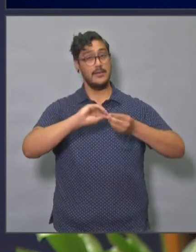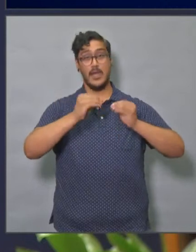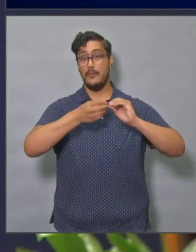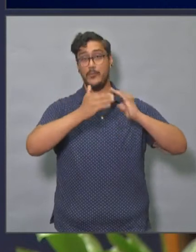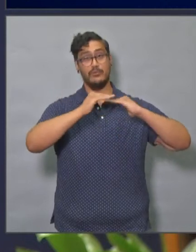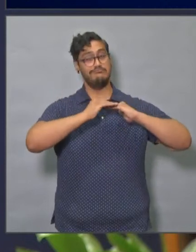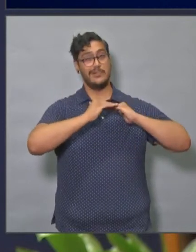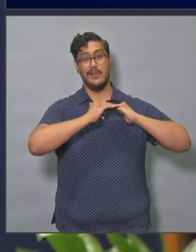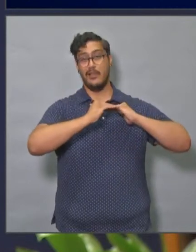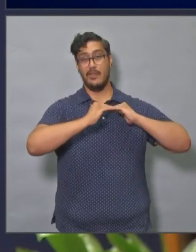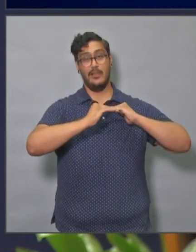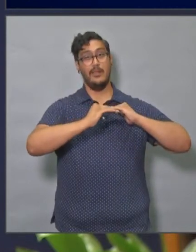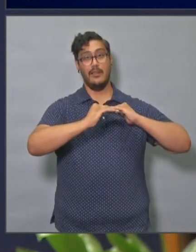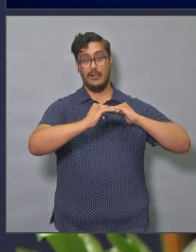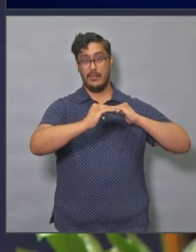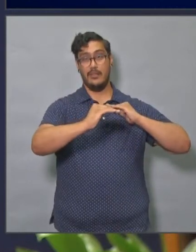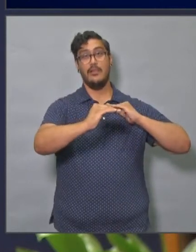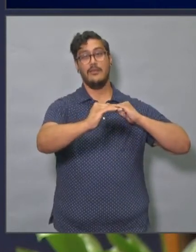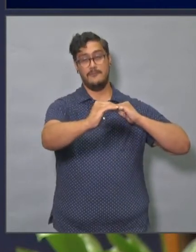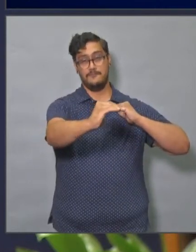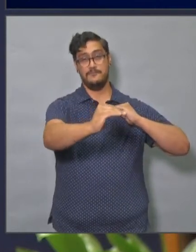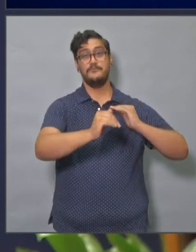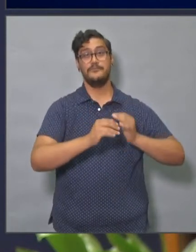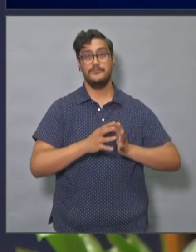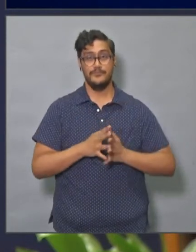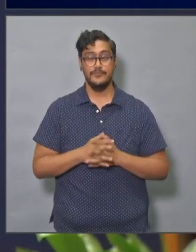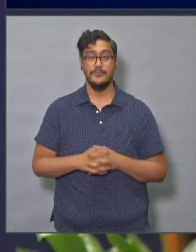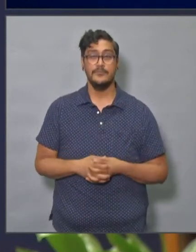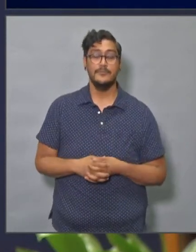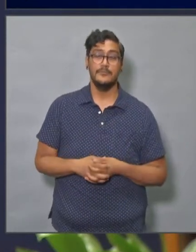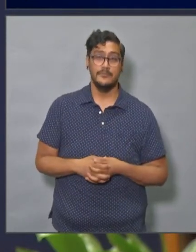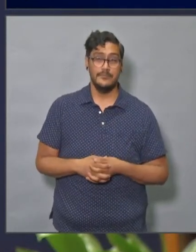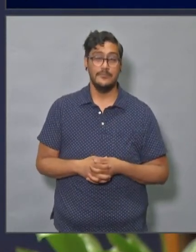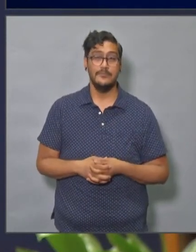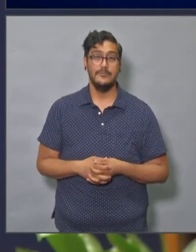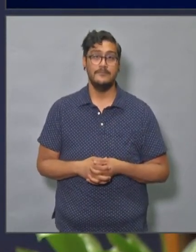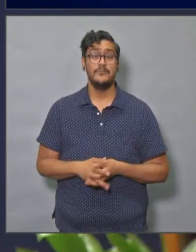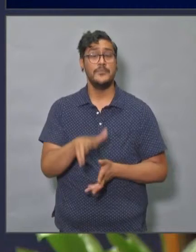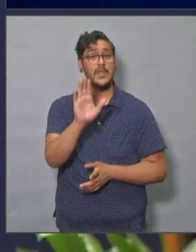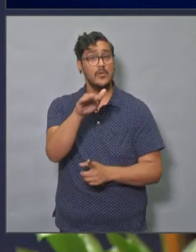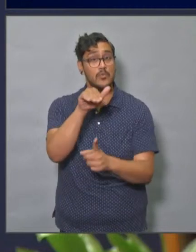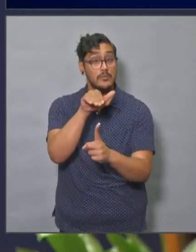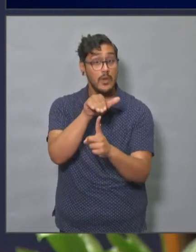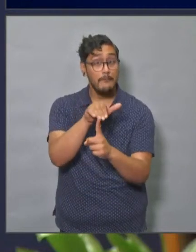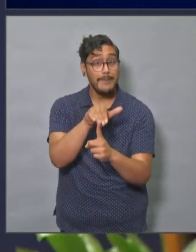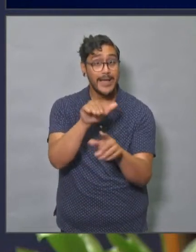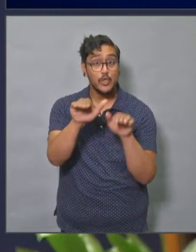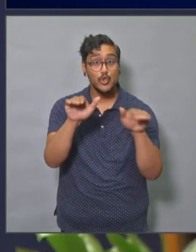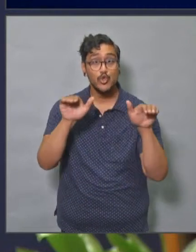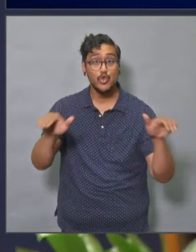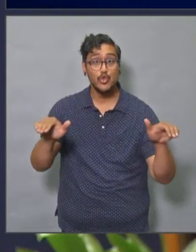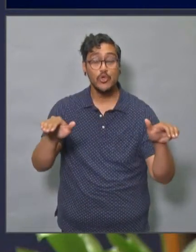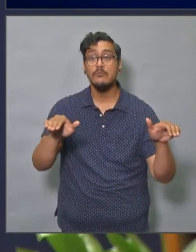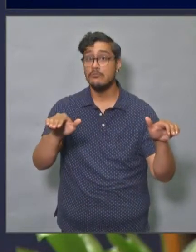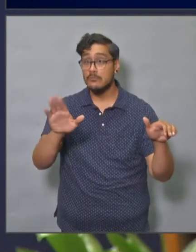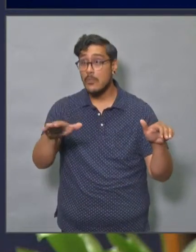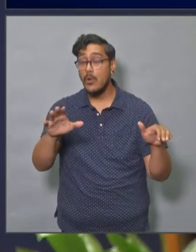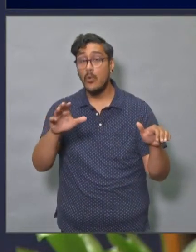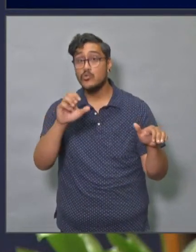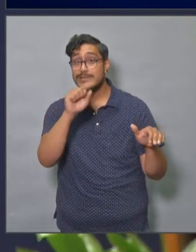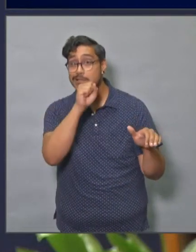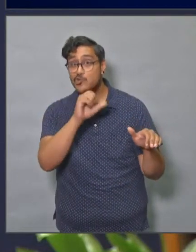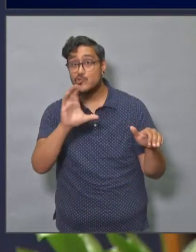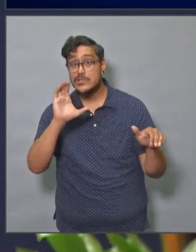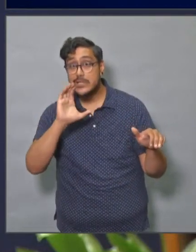durante la pandemia. Como recordatorio, las personas mayores y también para aquellas que sufren